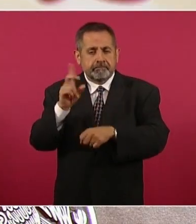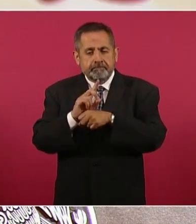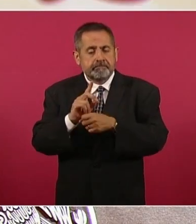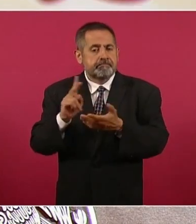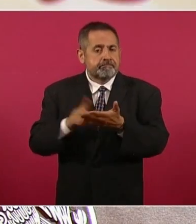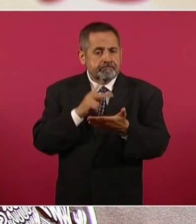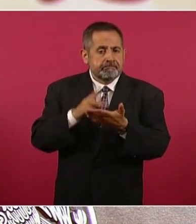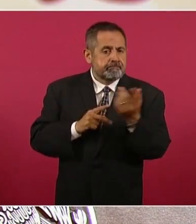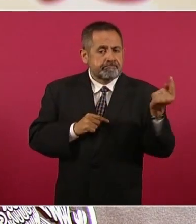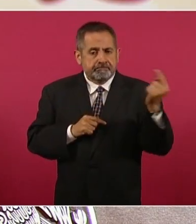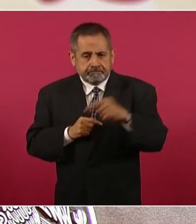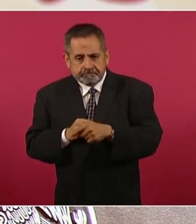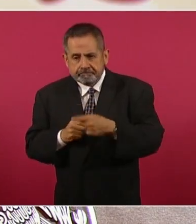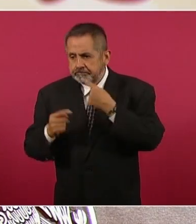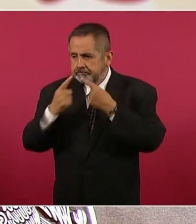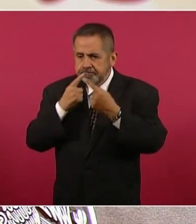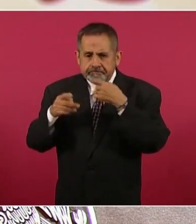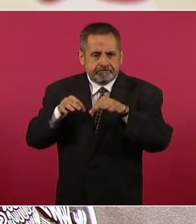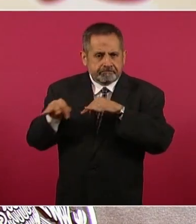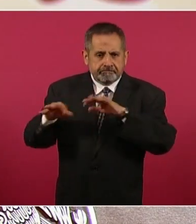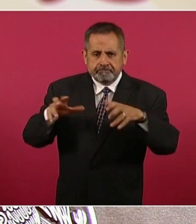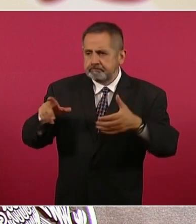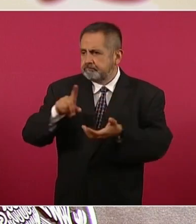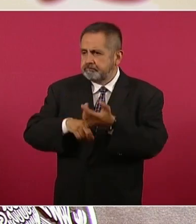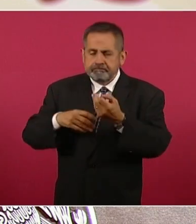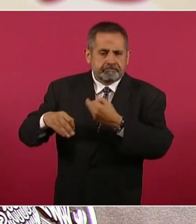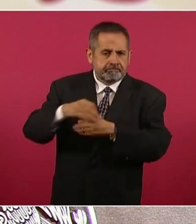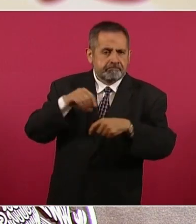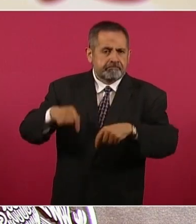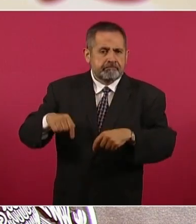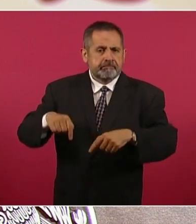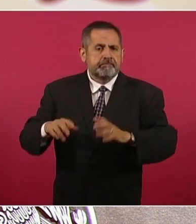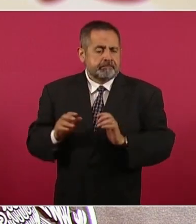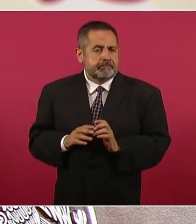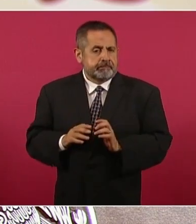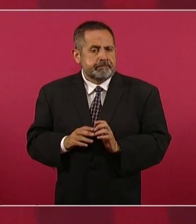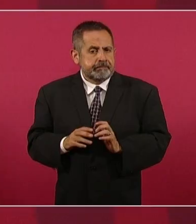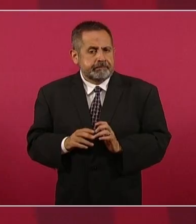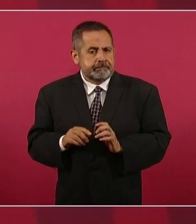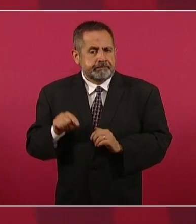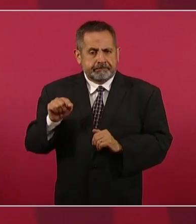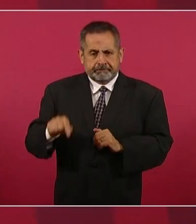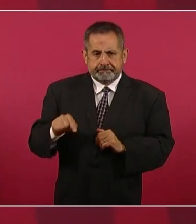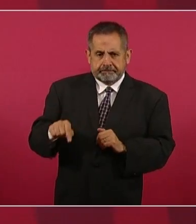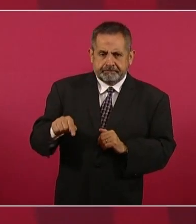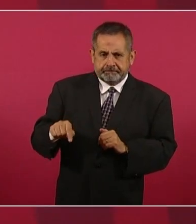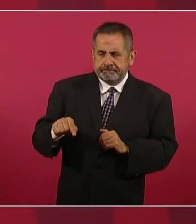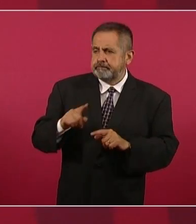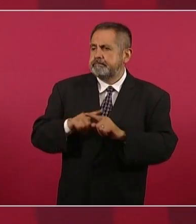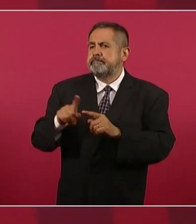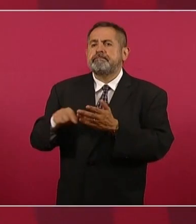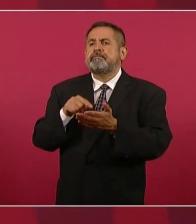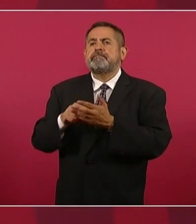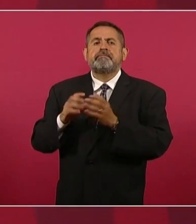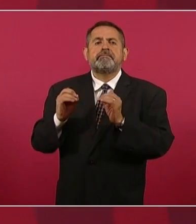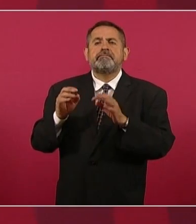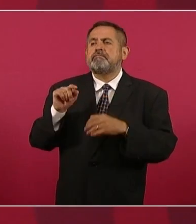semana a estar en trabajo que se realiza aquí en diferentes